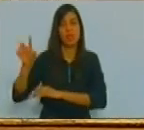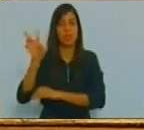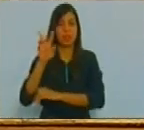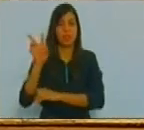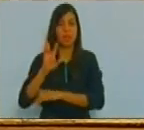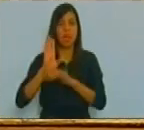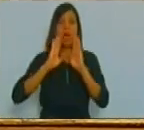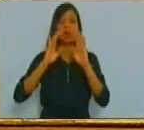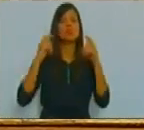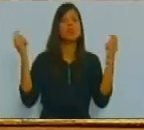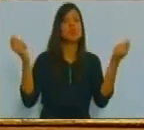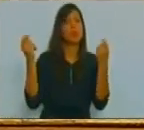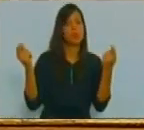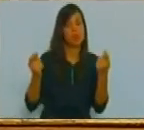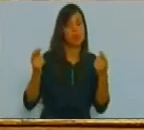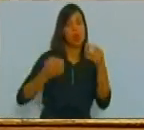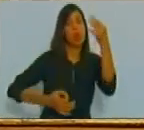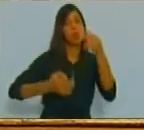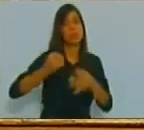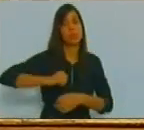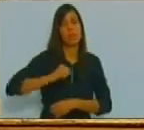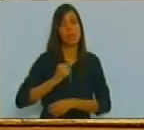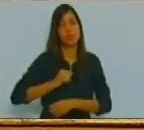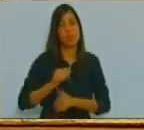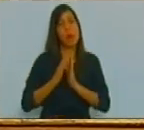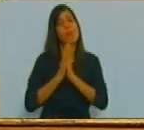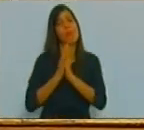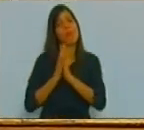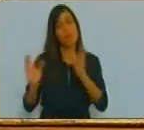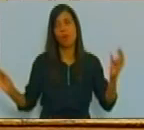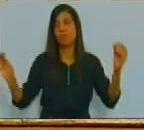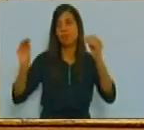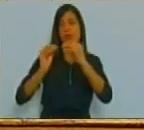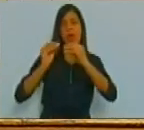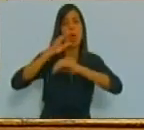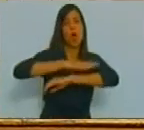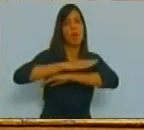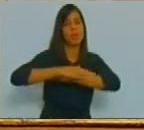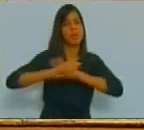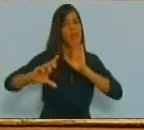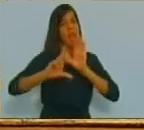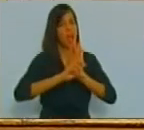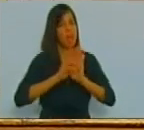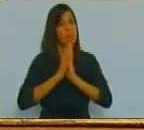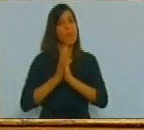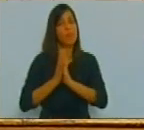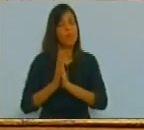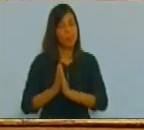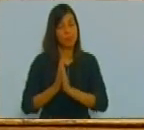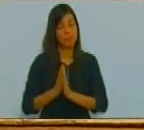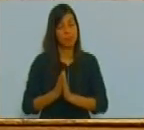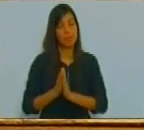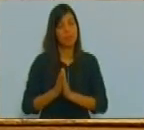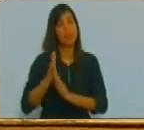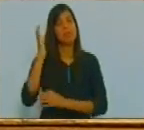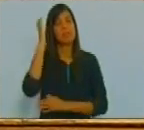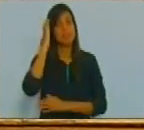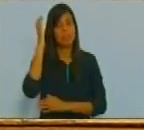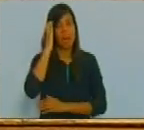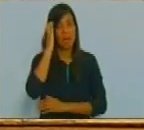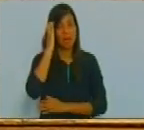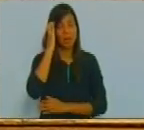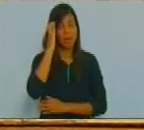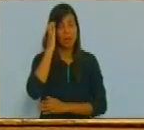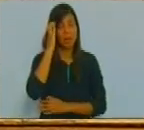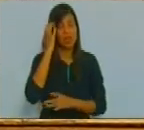mensaje a los funcionarios del estado de que su actuación sea pegada a la constitución y a las leyes como sabemos que en la peor de las